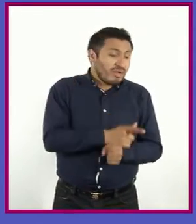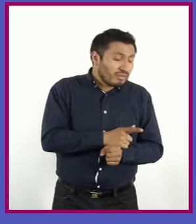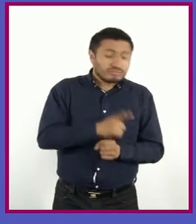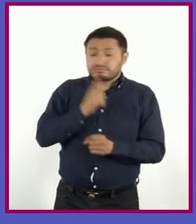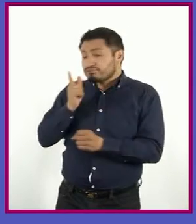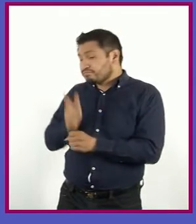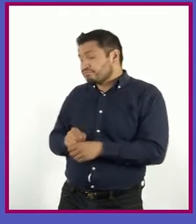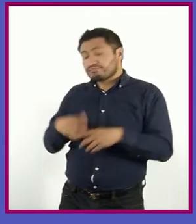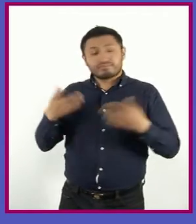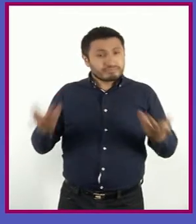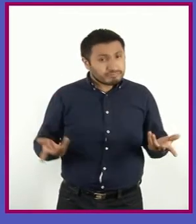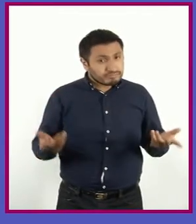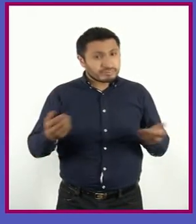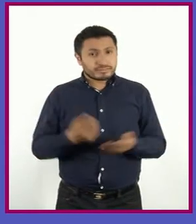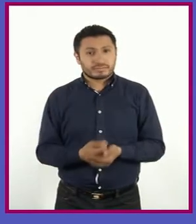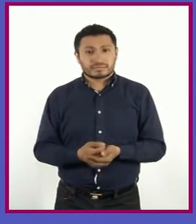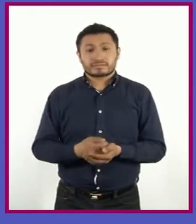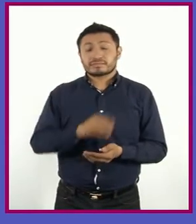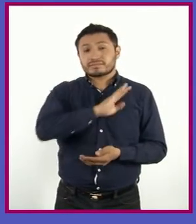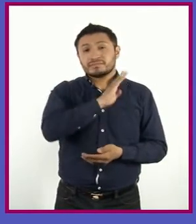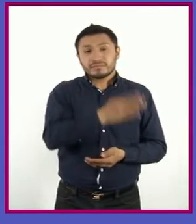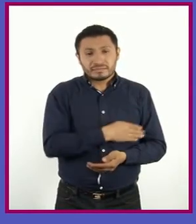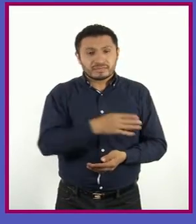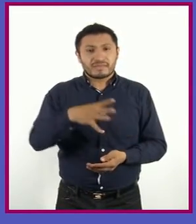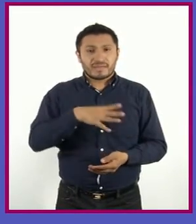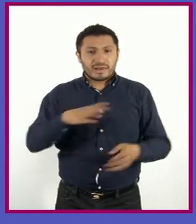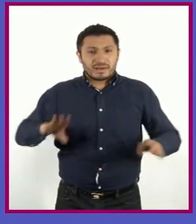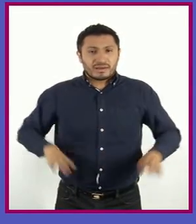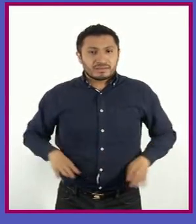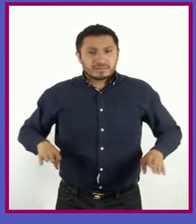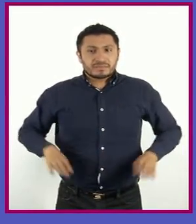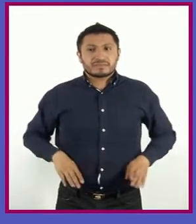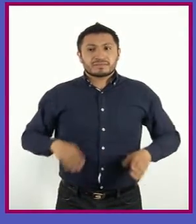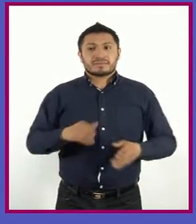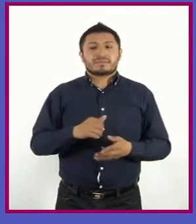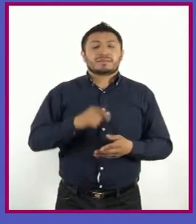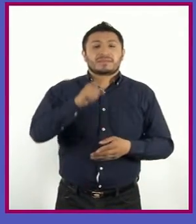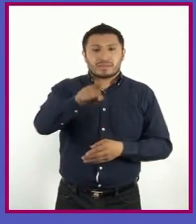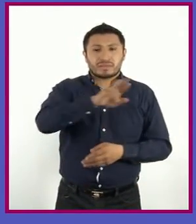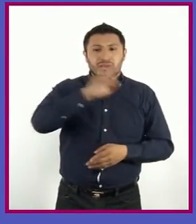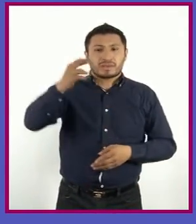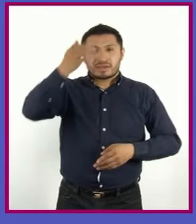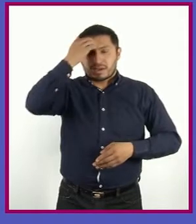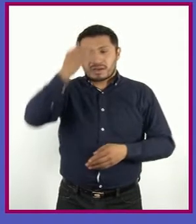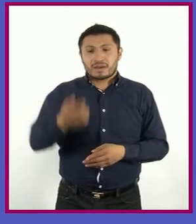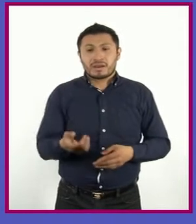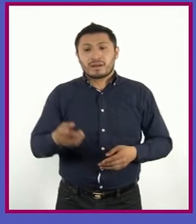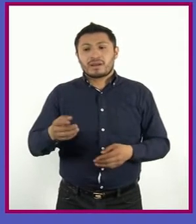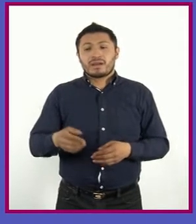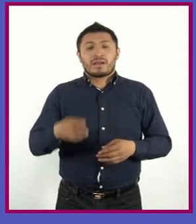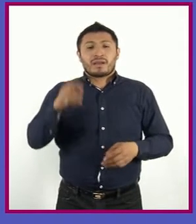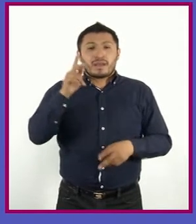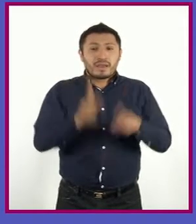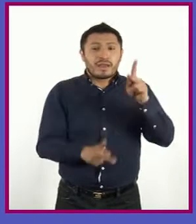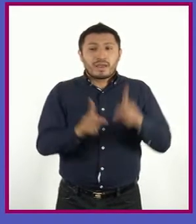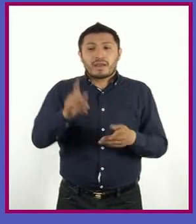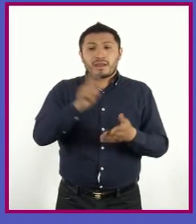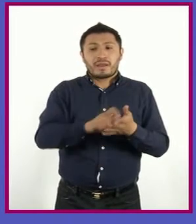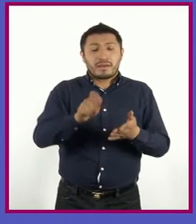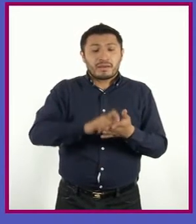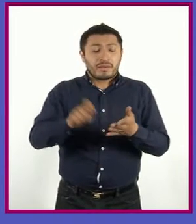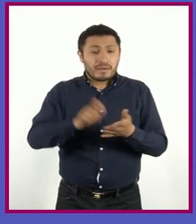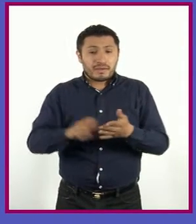habla? En el español existen elementos que nos permiten reconocer, en una conversación o en un texto